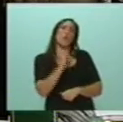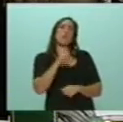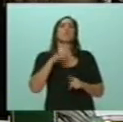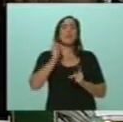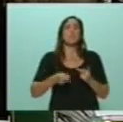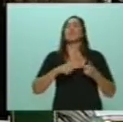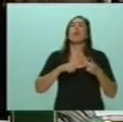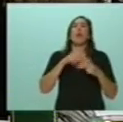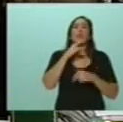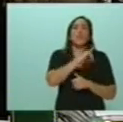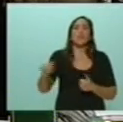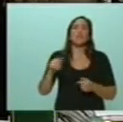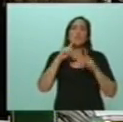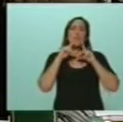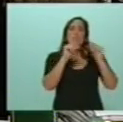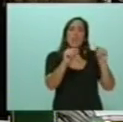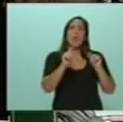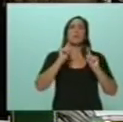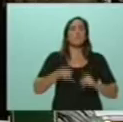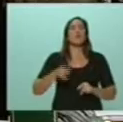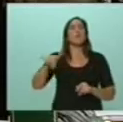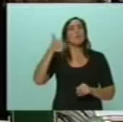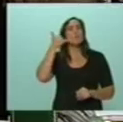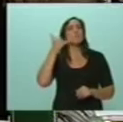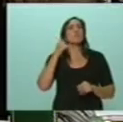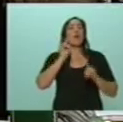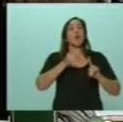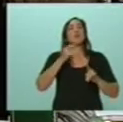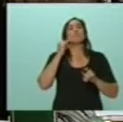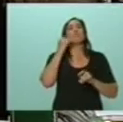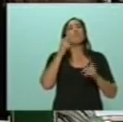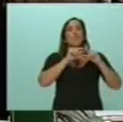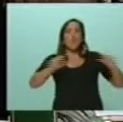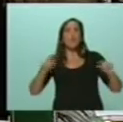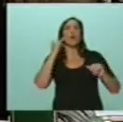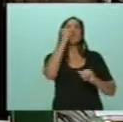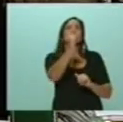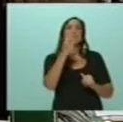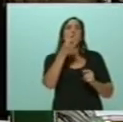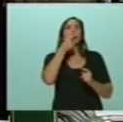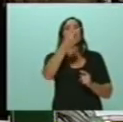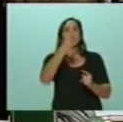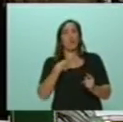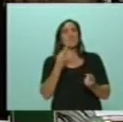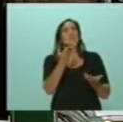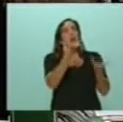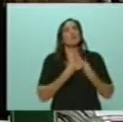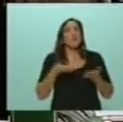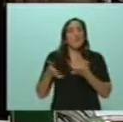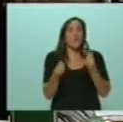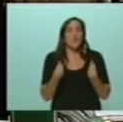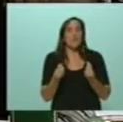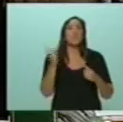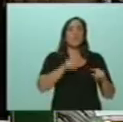reclamos vía telefónica y ANSES responde. Desde la web de ANSES podrán ejercer el derecho de control ciudadano y ver dónde se destinarán todos los